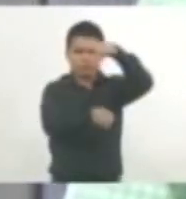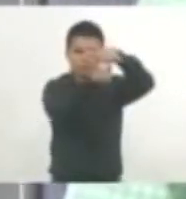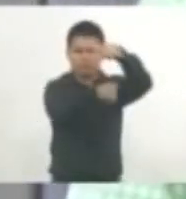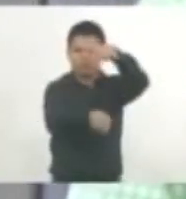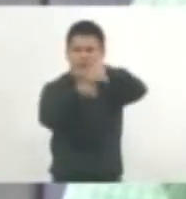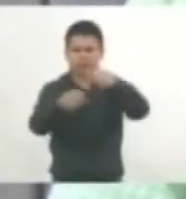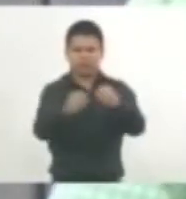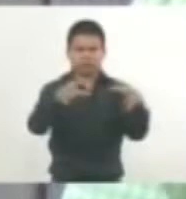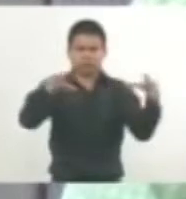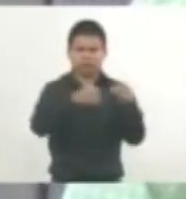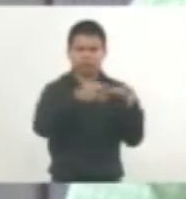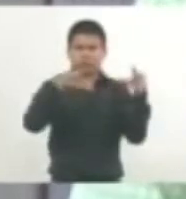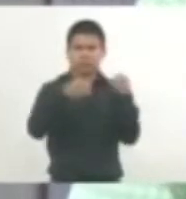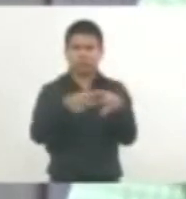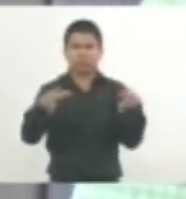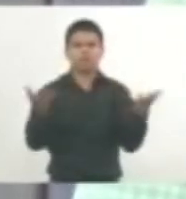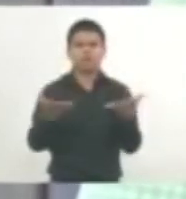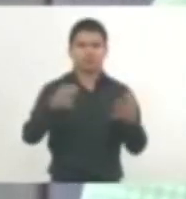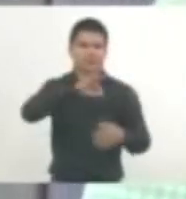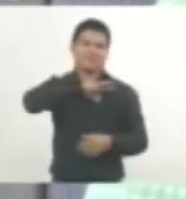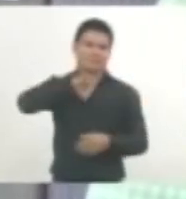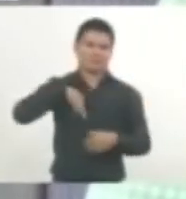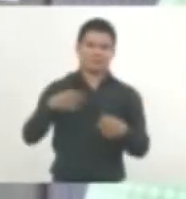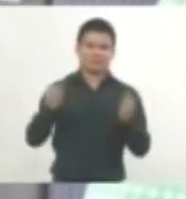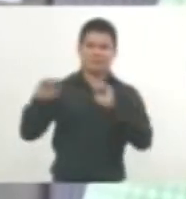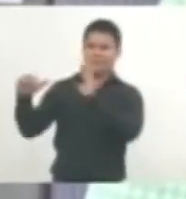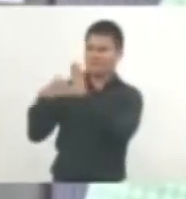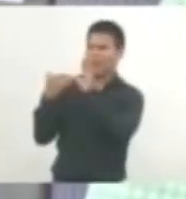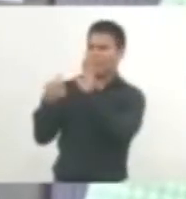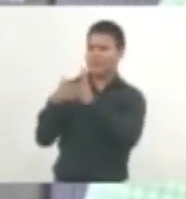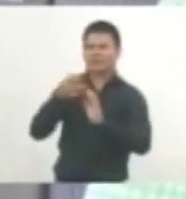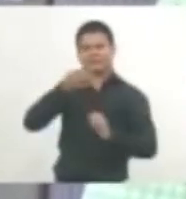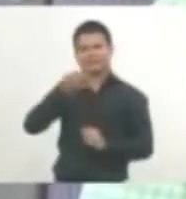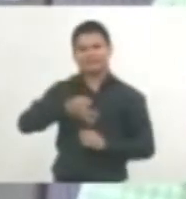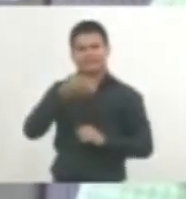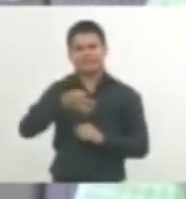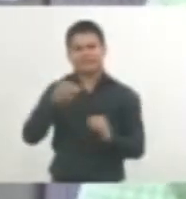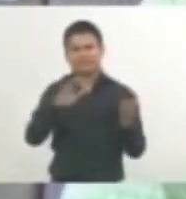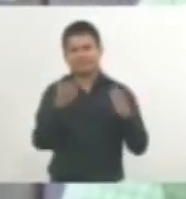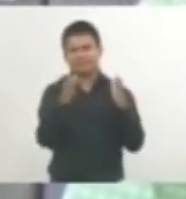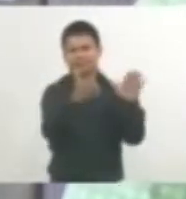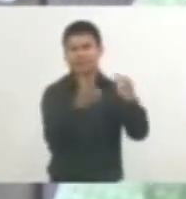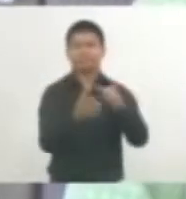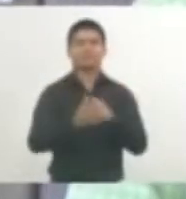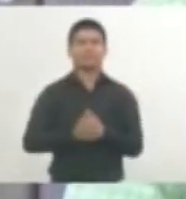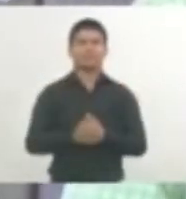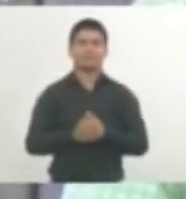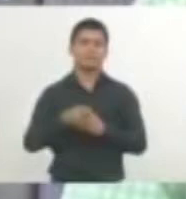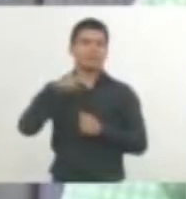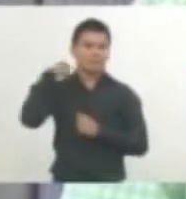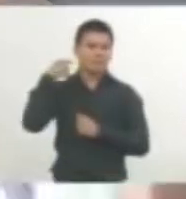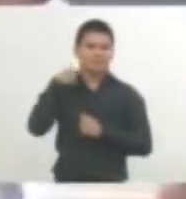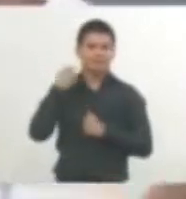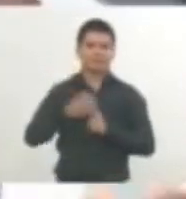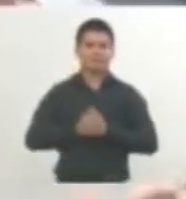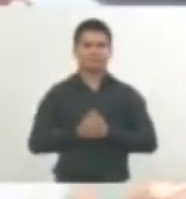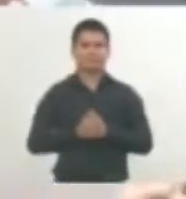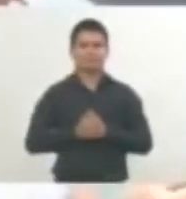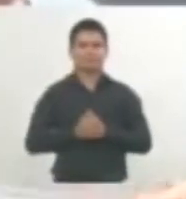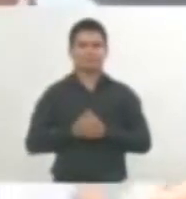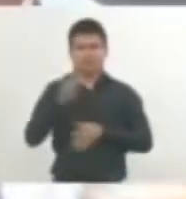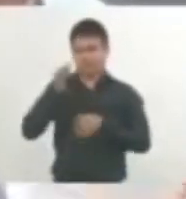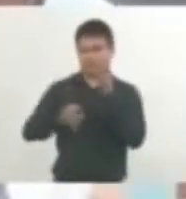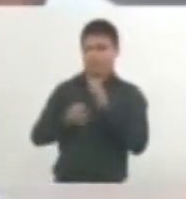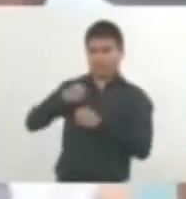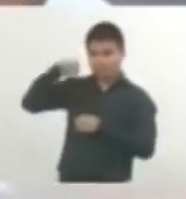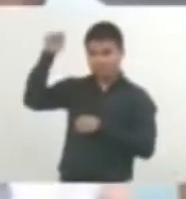en territorio español. No hemos tenido grandes victorias en materia de litigios internacionales. Ante este